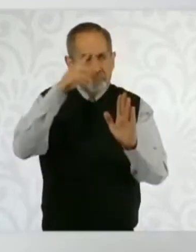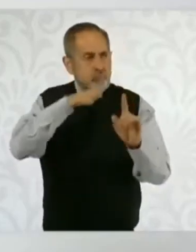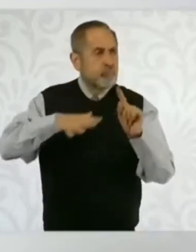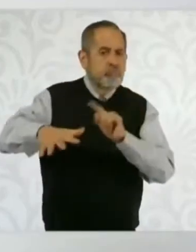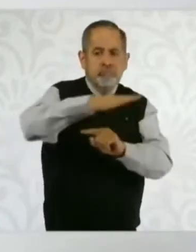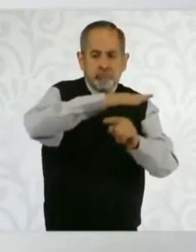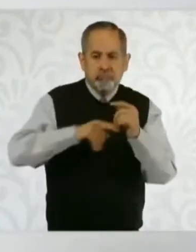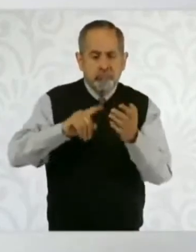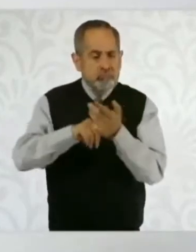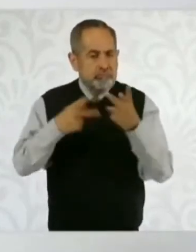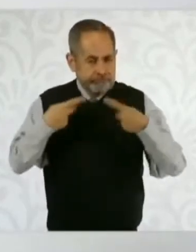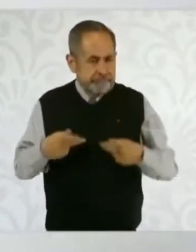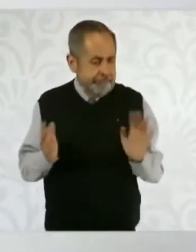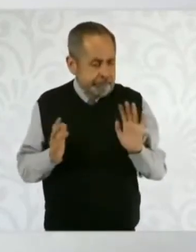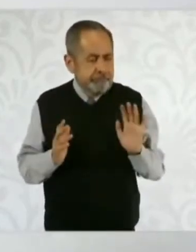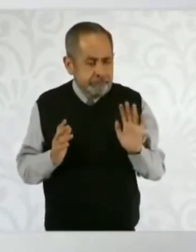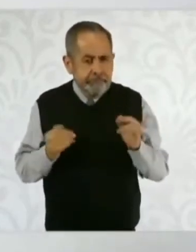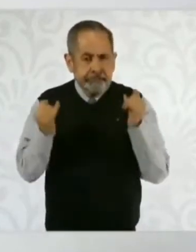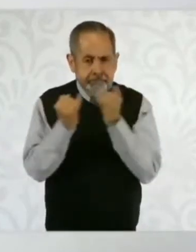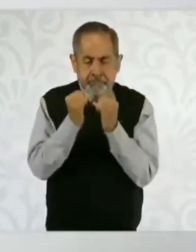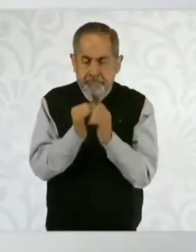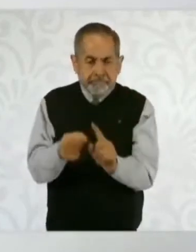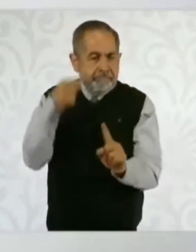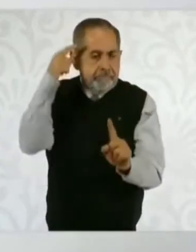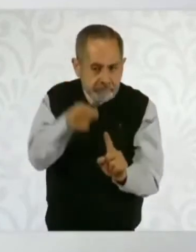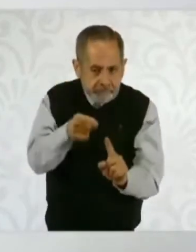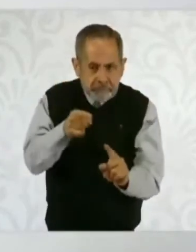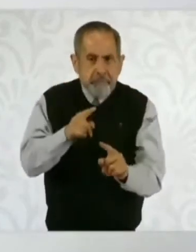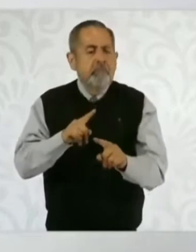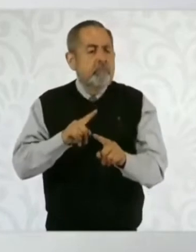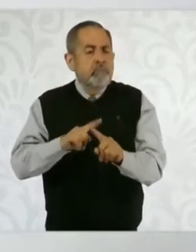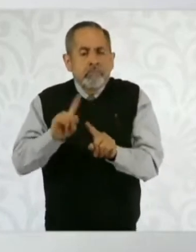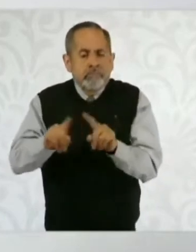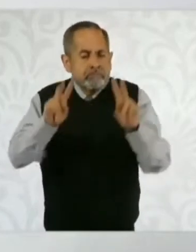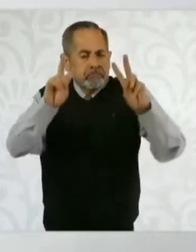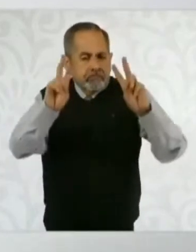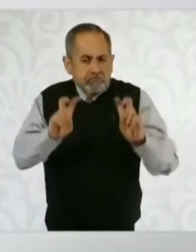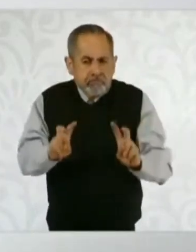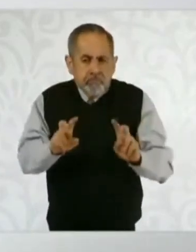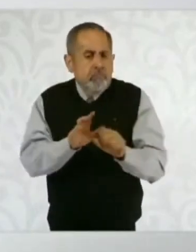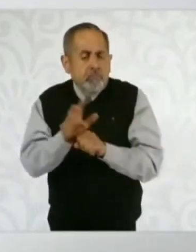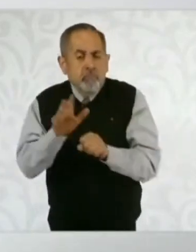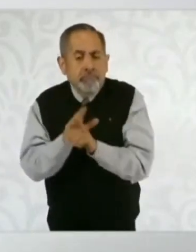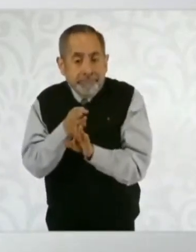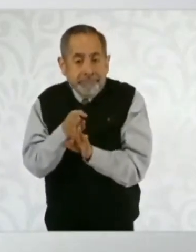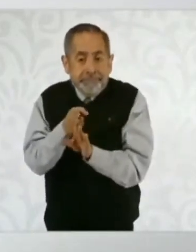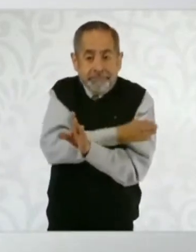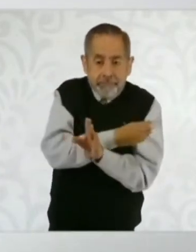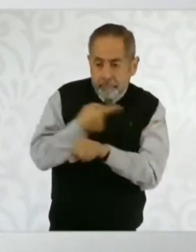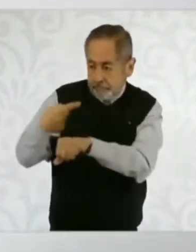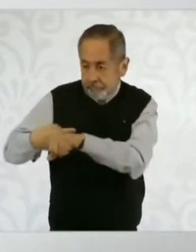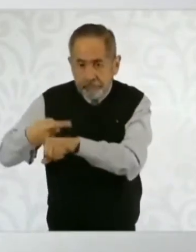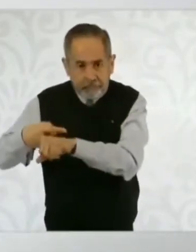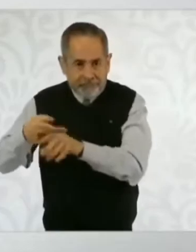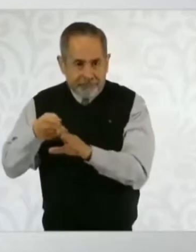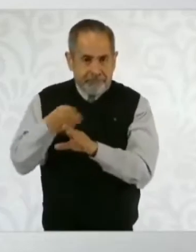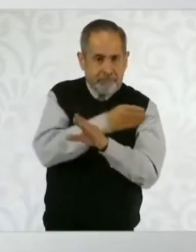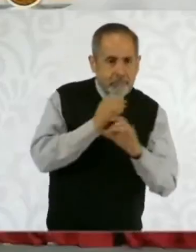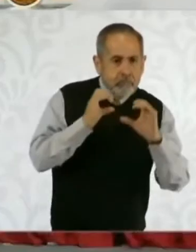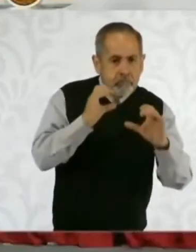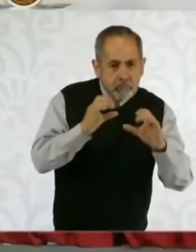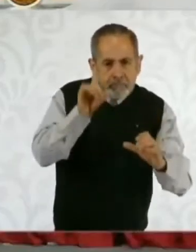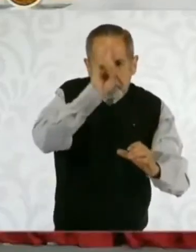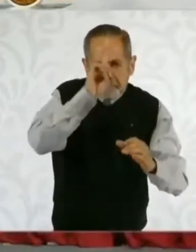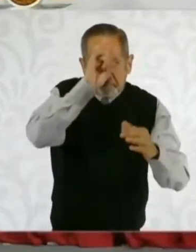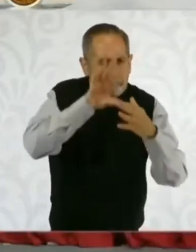sector, con especial acento en todos los temas que tienen que ver con la prevención de las enfermedades,